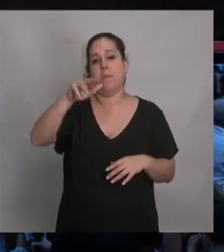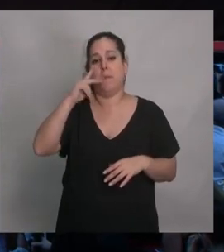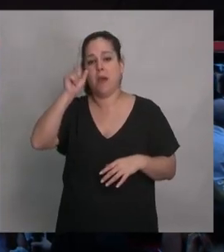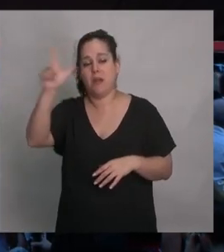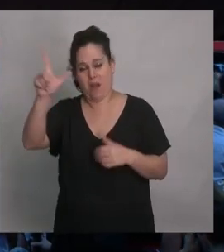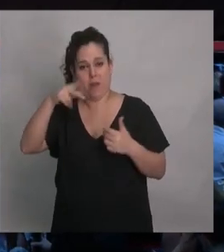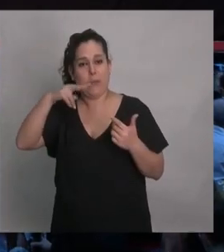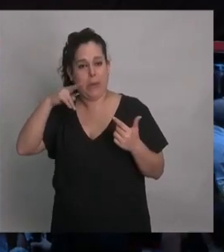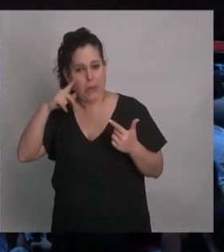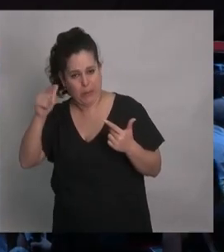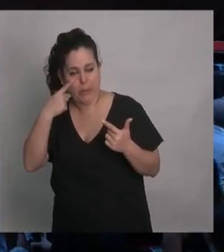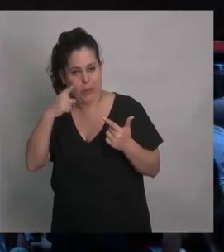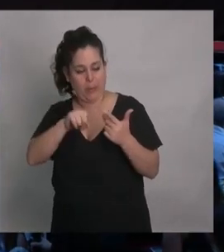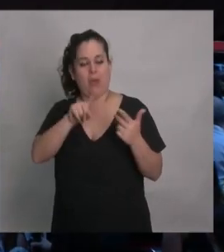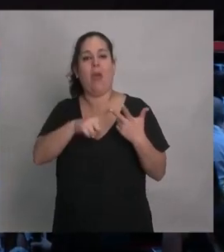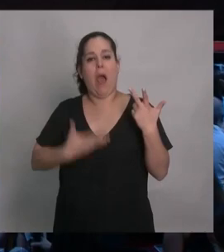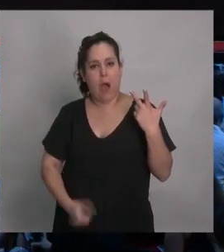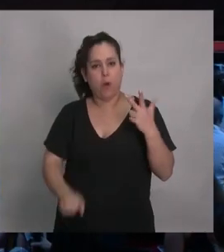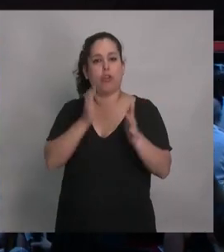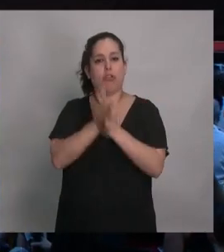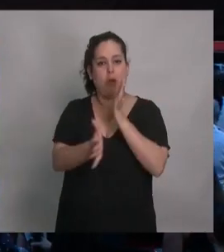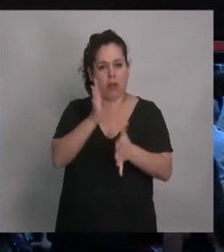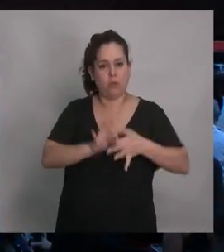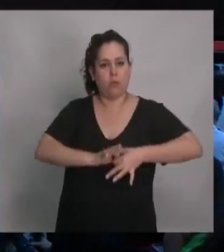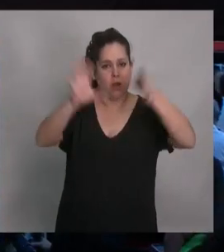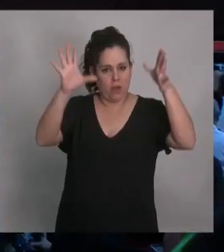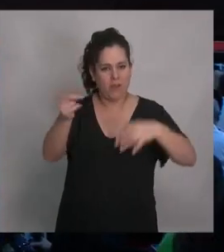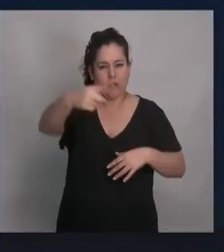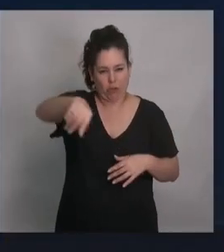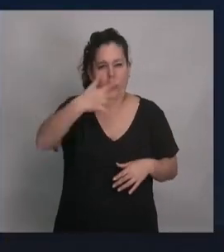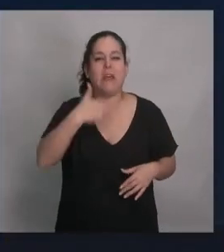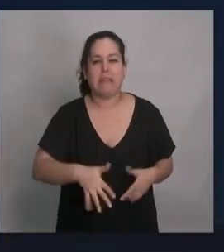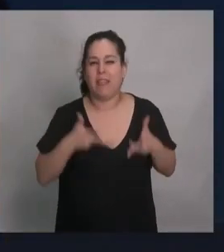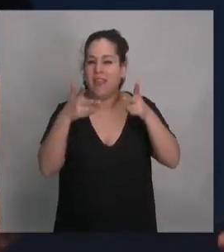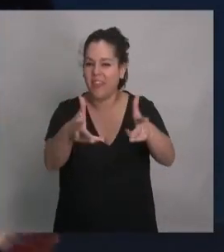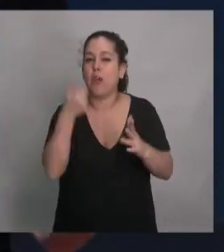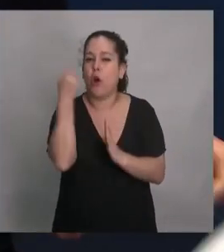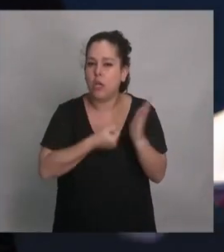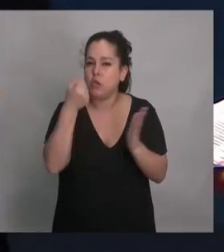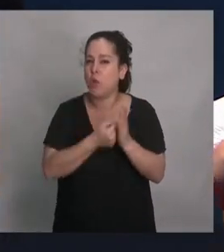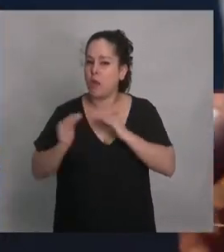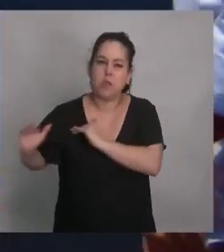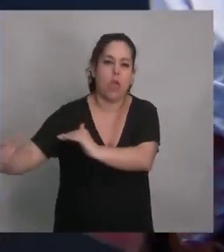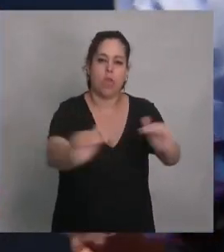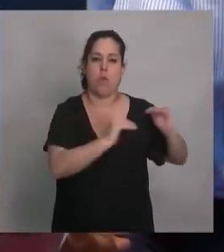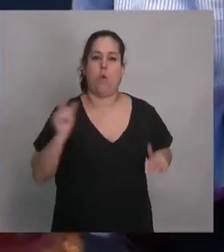Everybody understands what I am saying. This is our struggle in common. Aplausos.